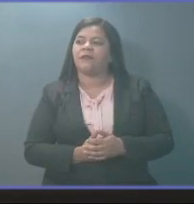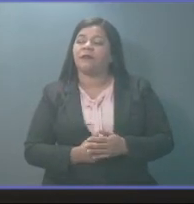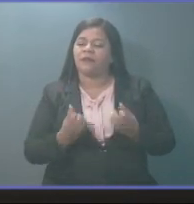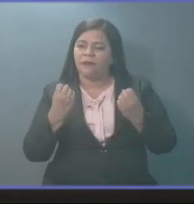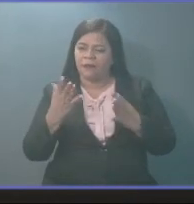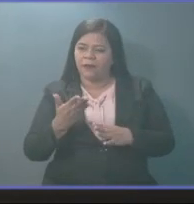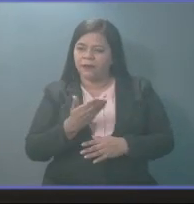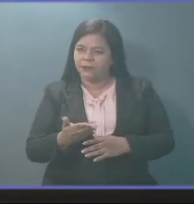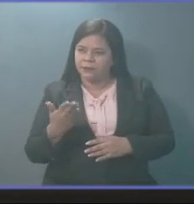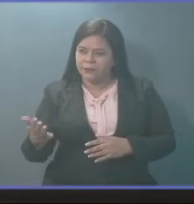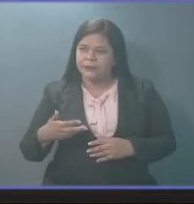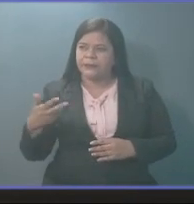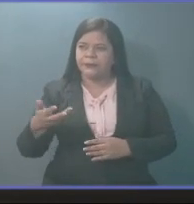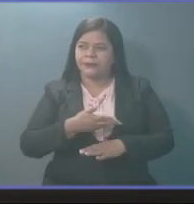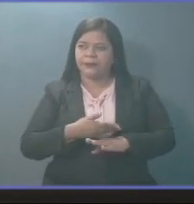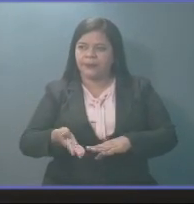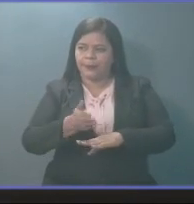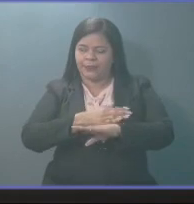Muchas cosas hemos aprobado